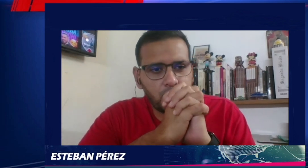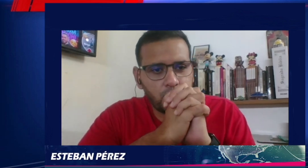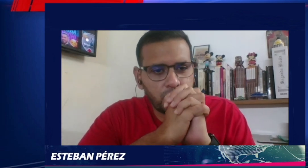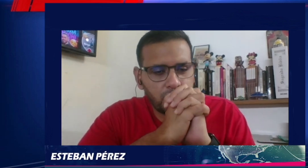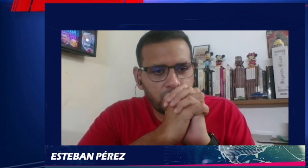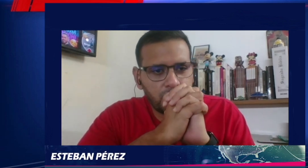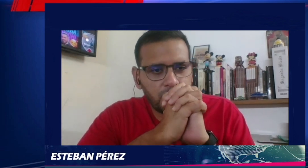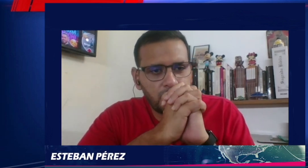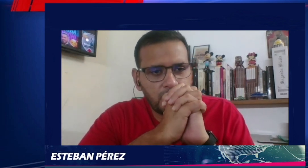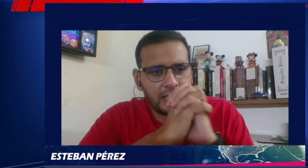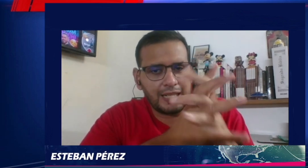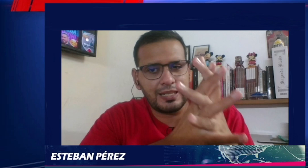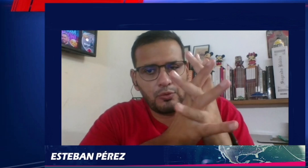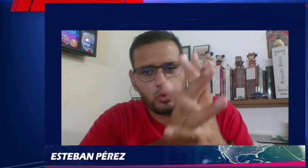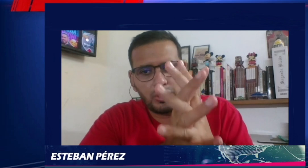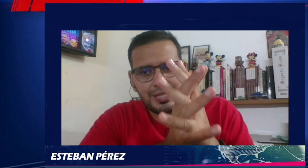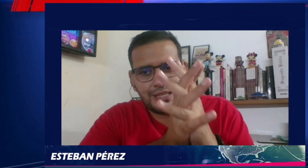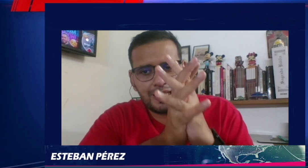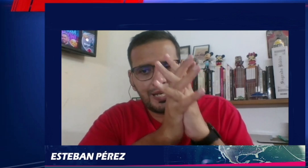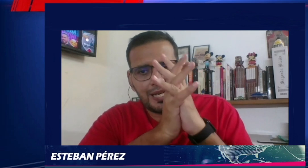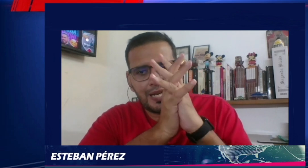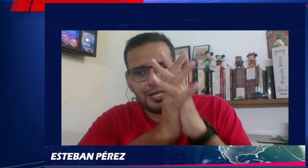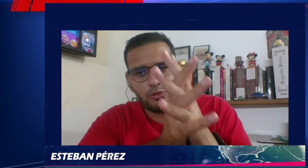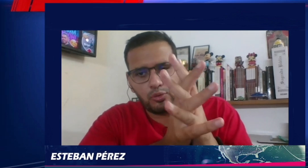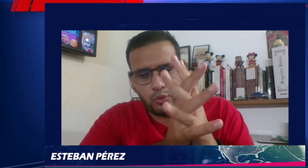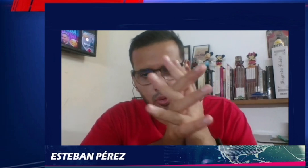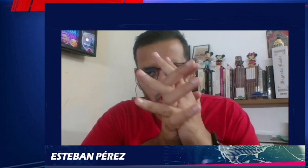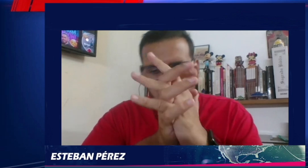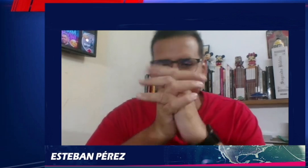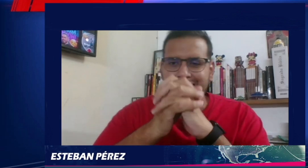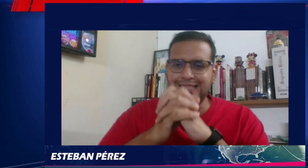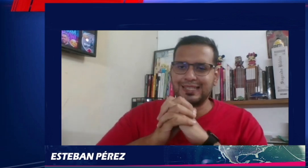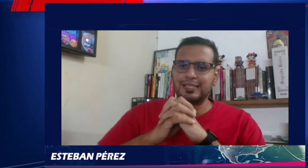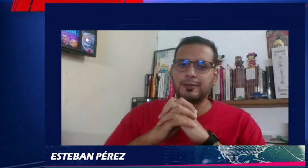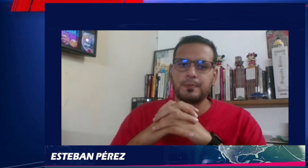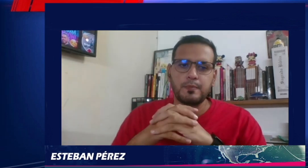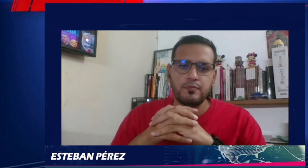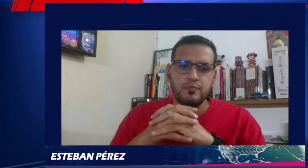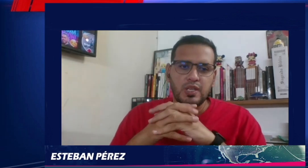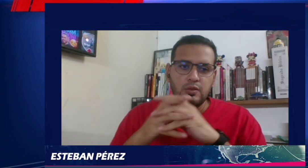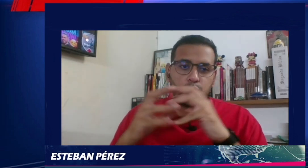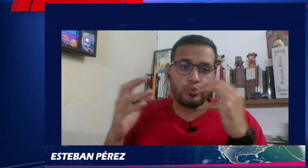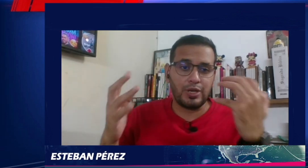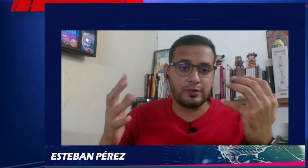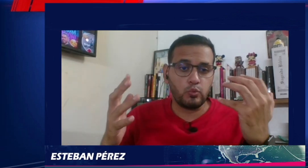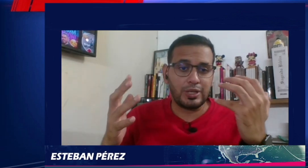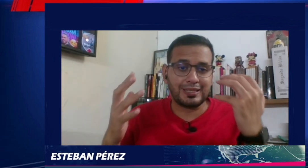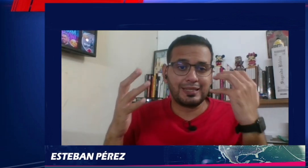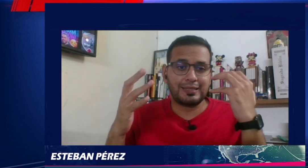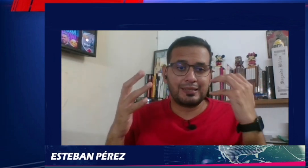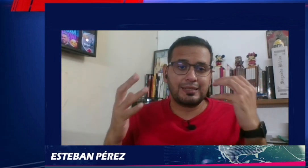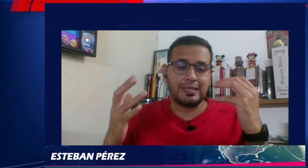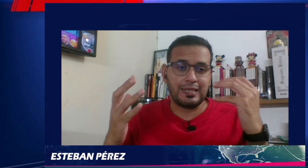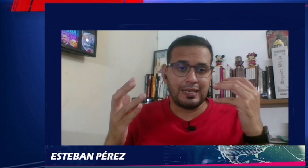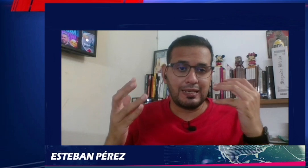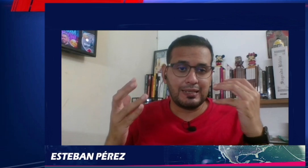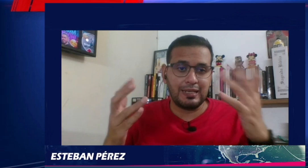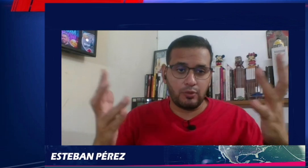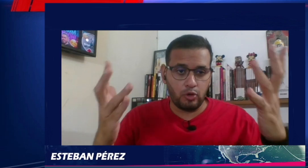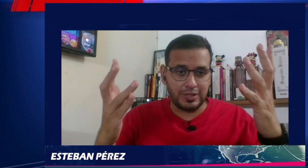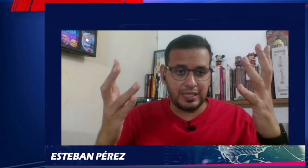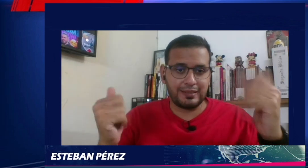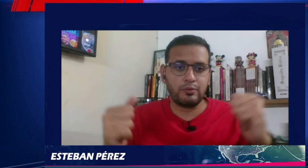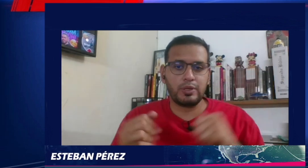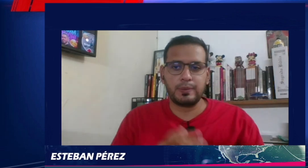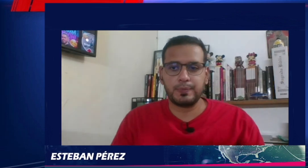el hecho de que denuncien al doctor Hugo López Gatell por las muertes